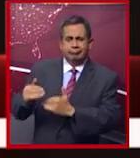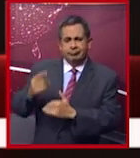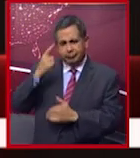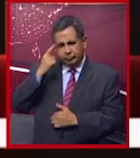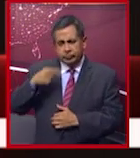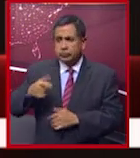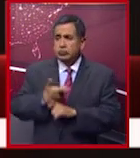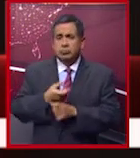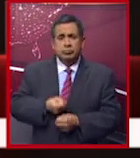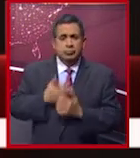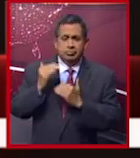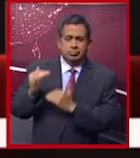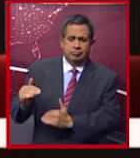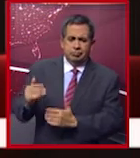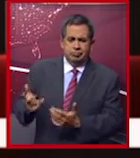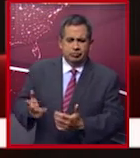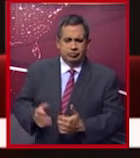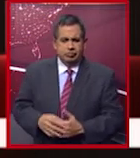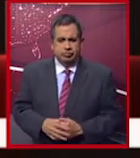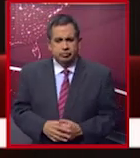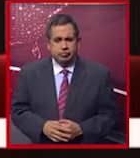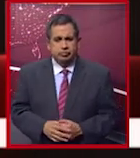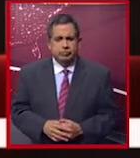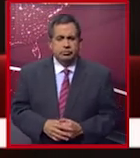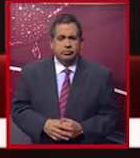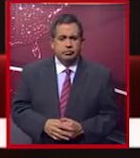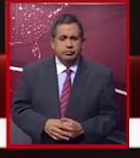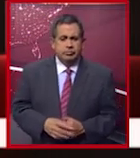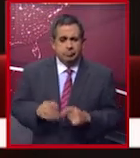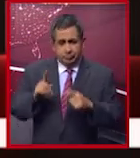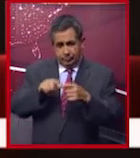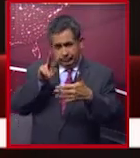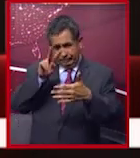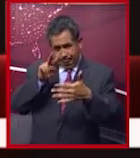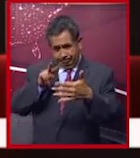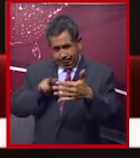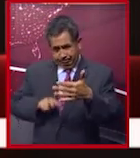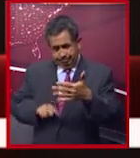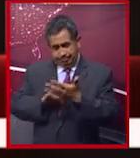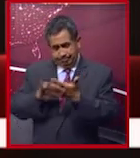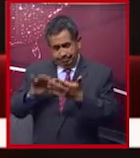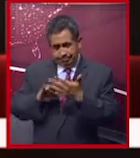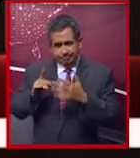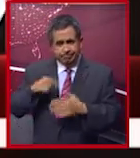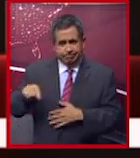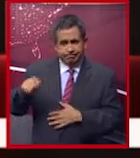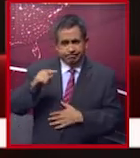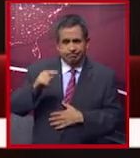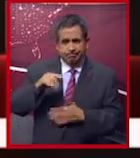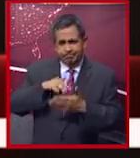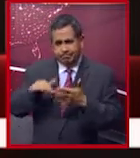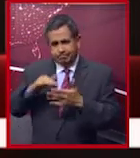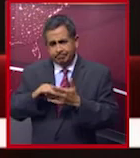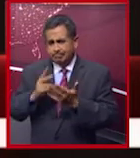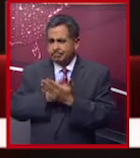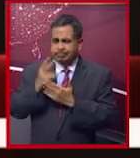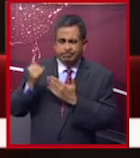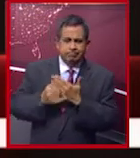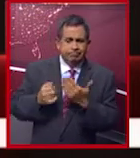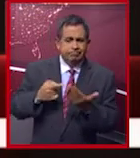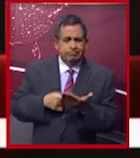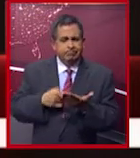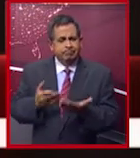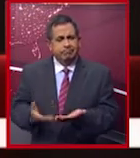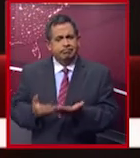a la libertad de expresión. Quien haya leído el dictamen, quien haya leído el proyecto que hoy